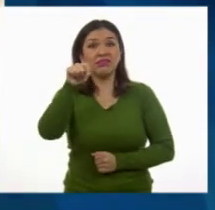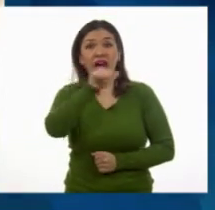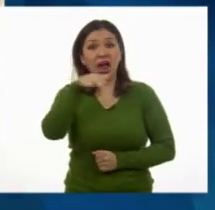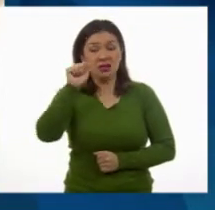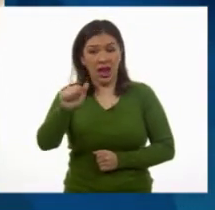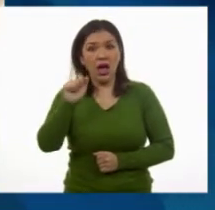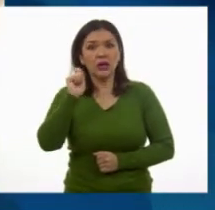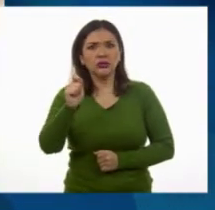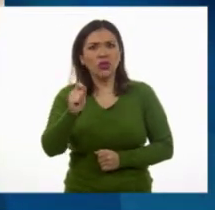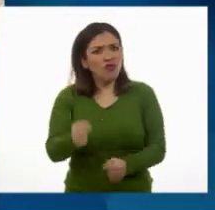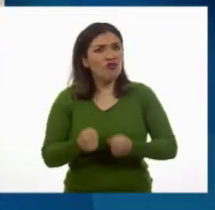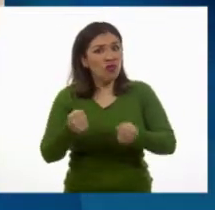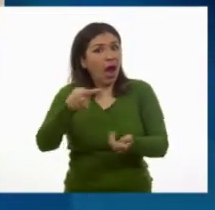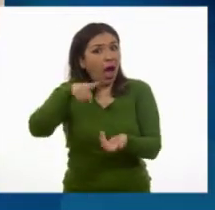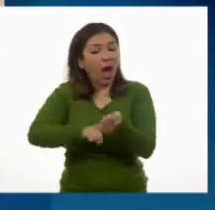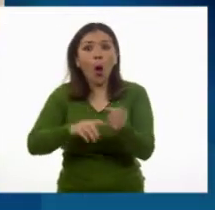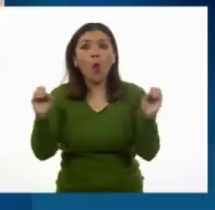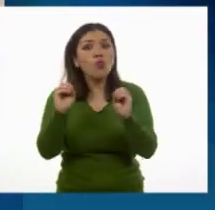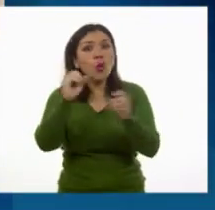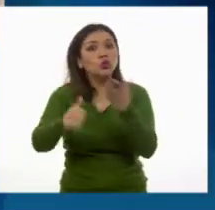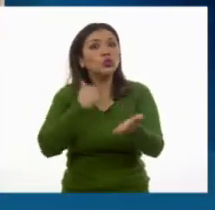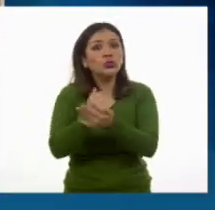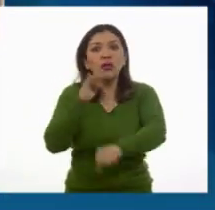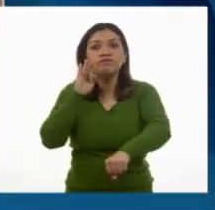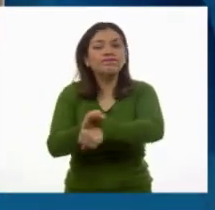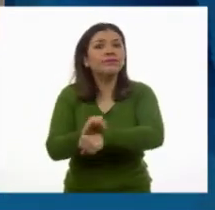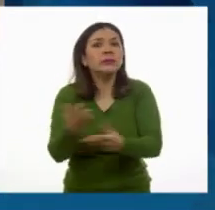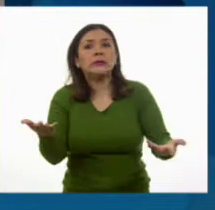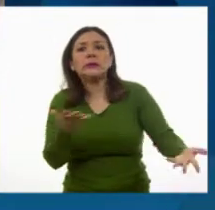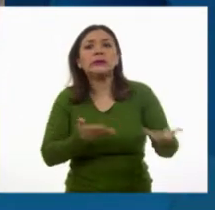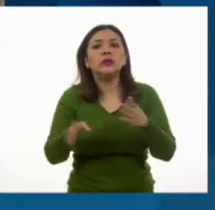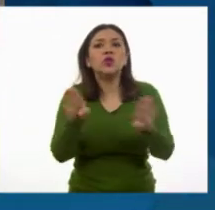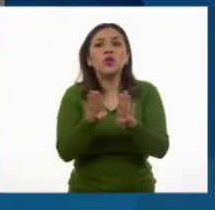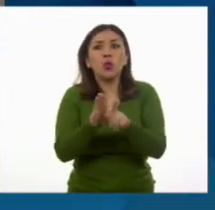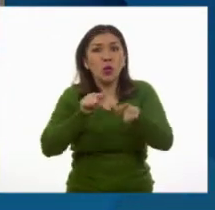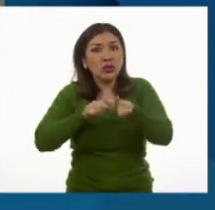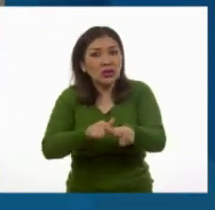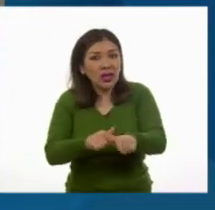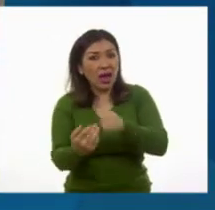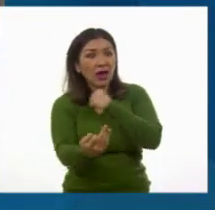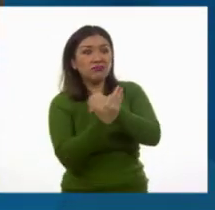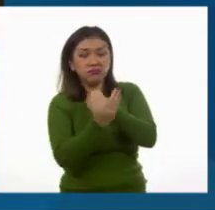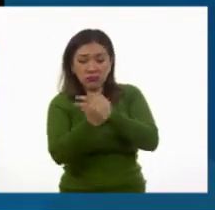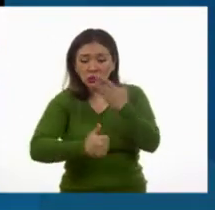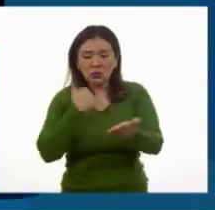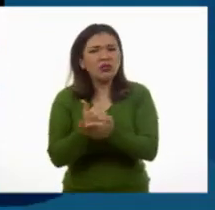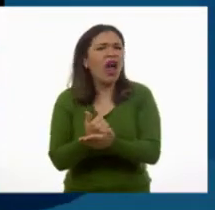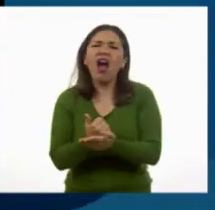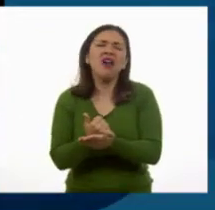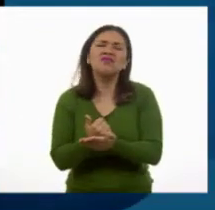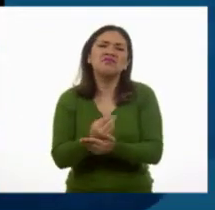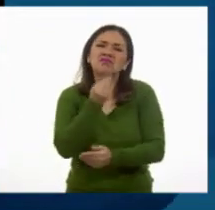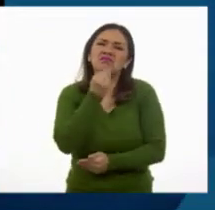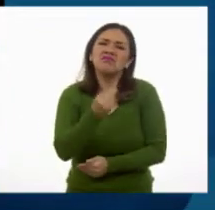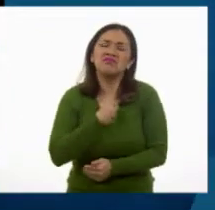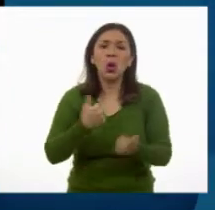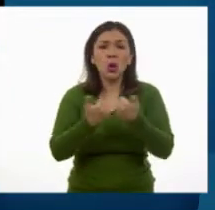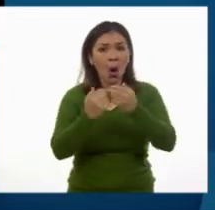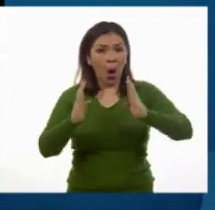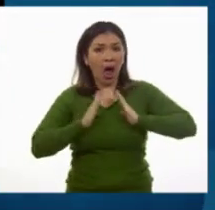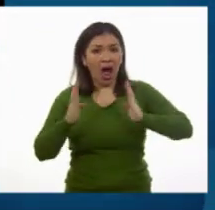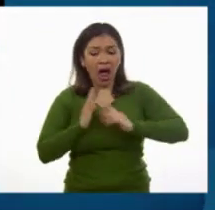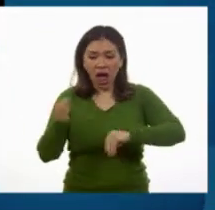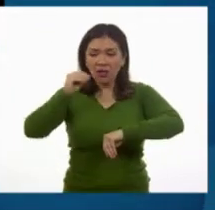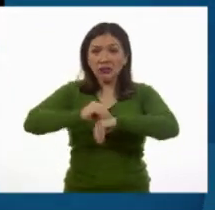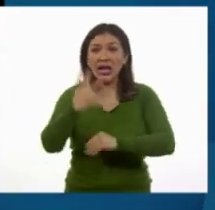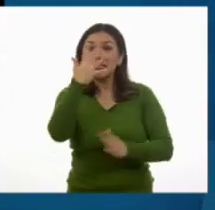había fortificado el interior de la ciudad, no juzga conveniente continuar la defensa de la capital mexicana, y con un ejército